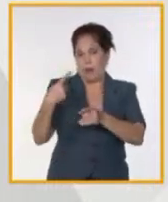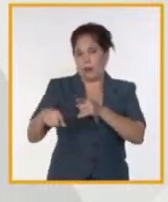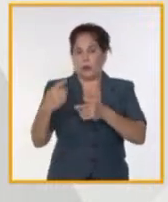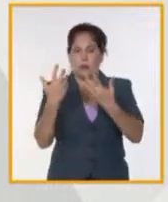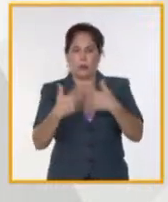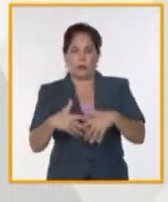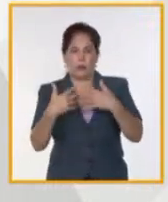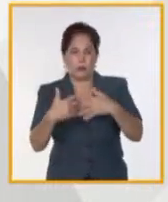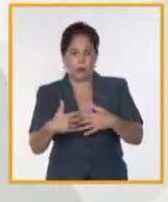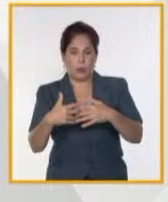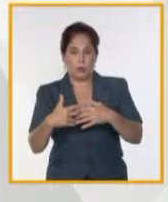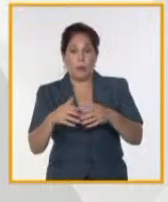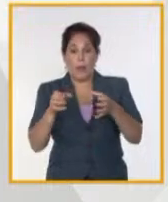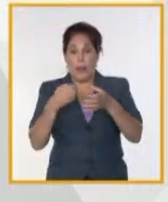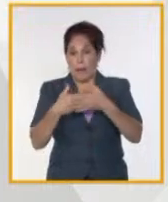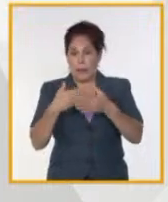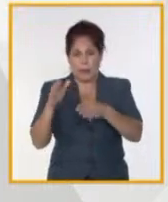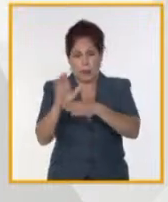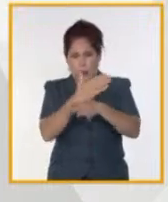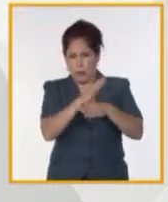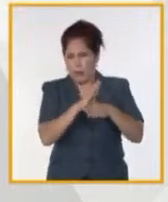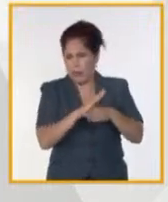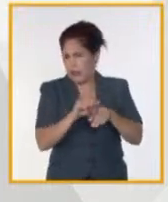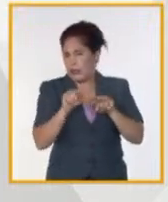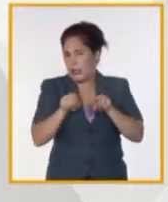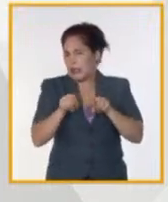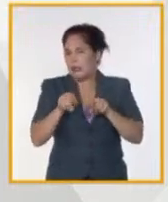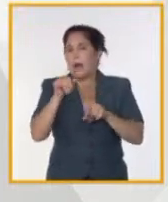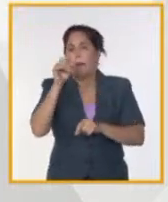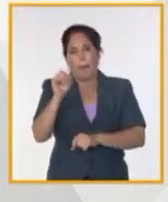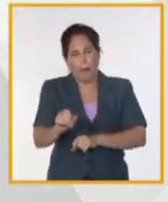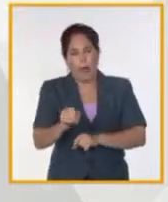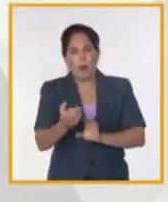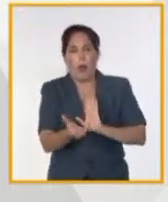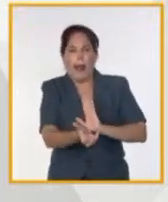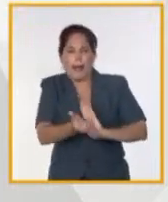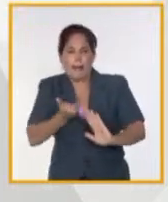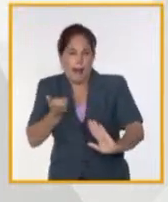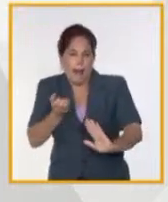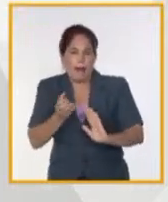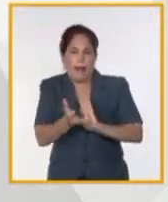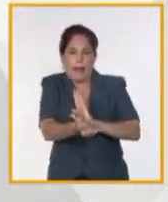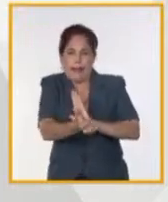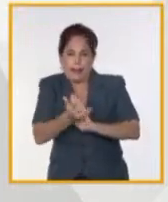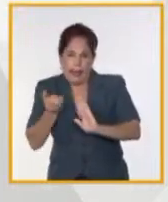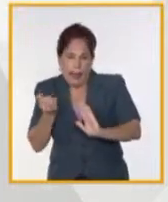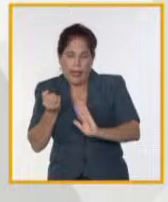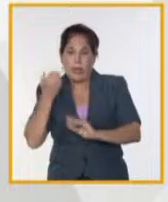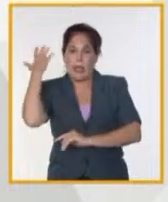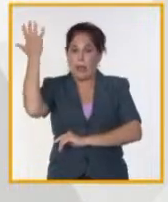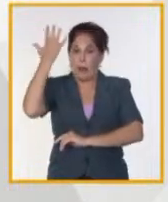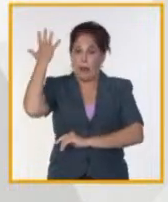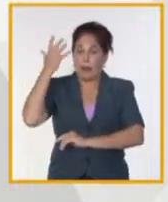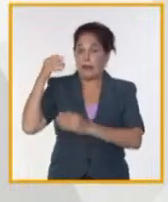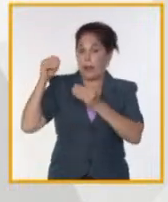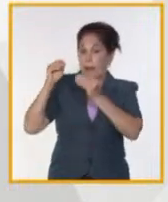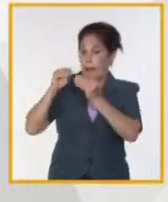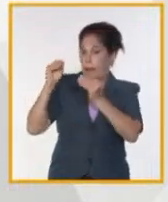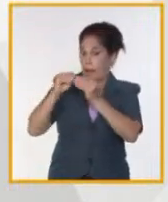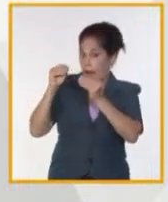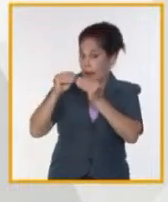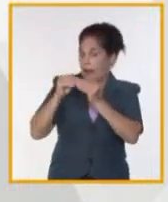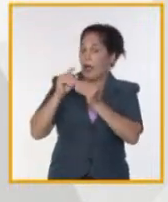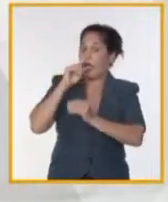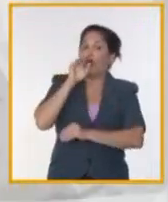Este conglomerado de empresas tiene la misión de explotar de manera eficiente, racional, ambientalmente segura y bajo altos